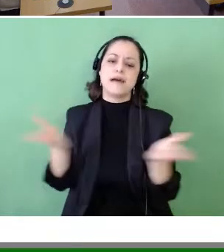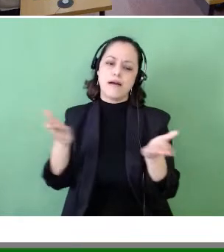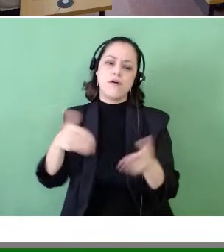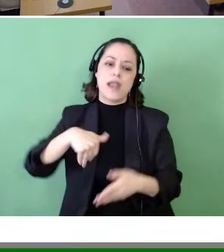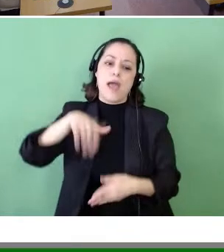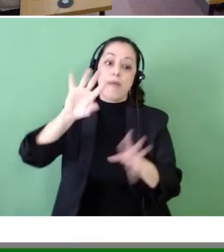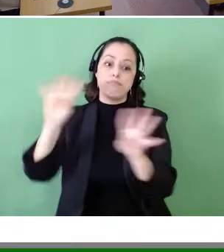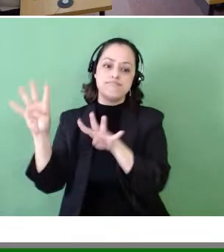lugares.